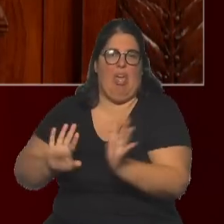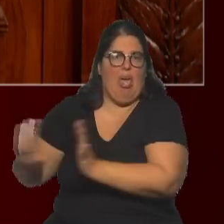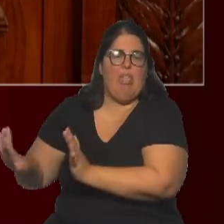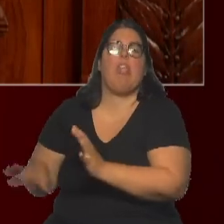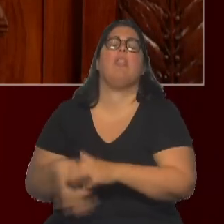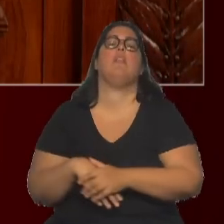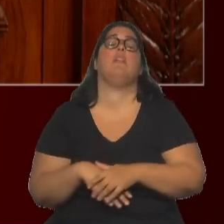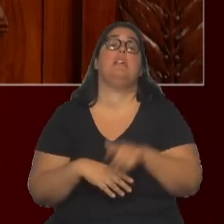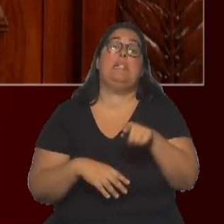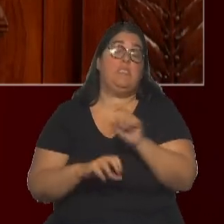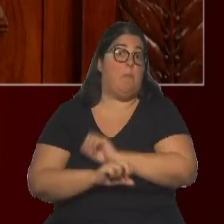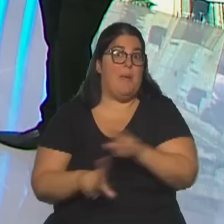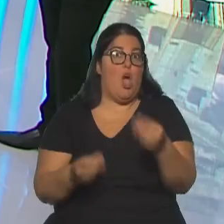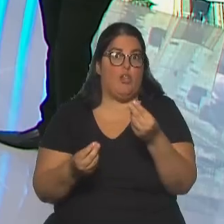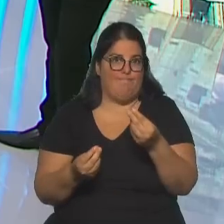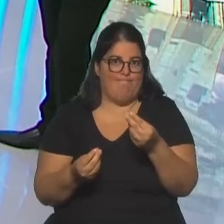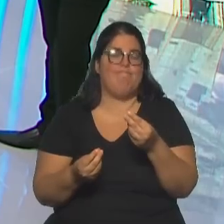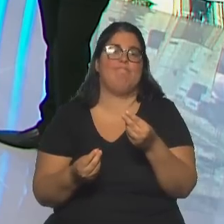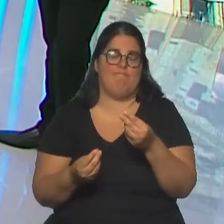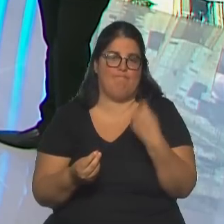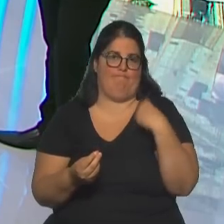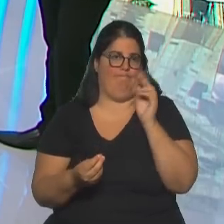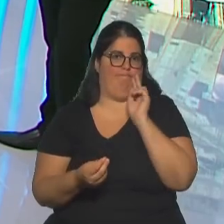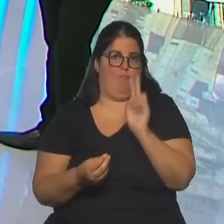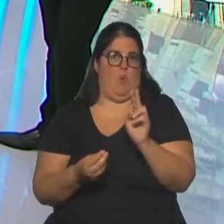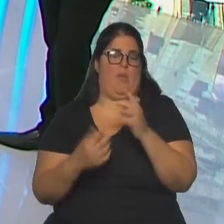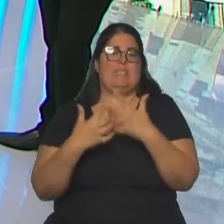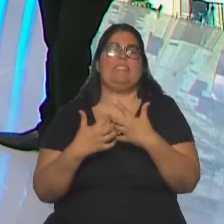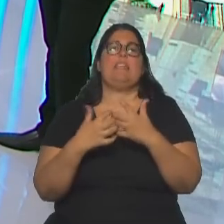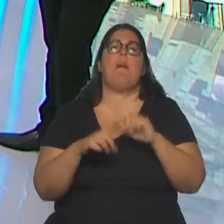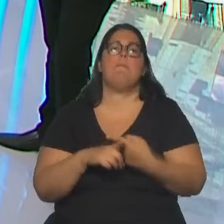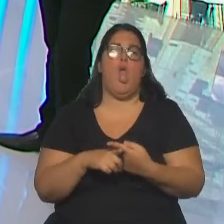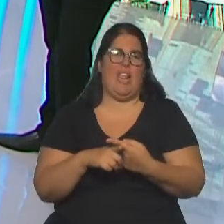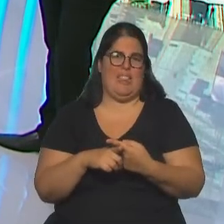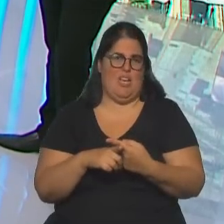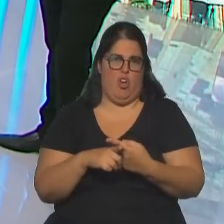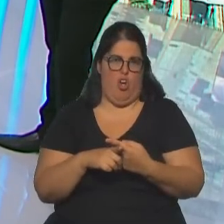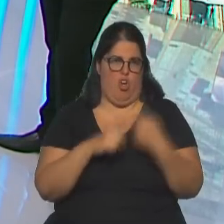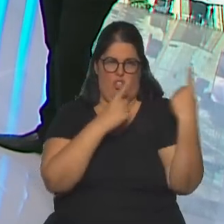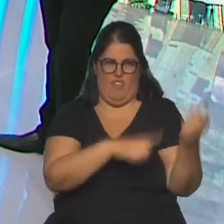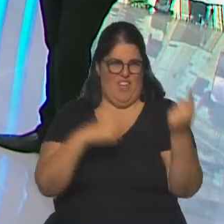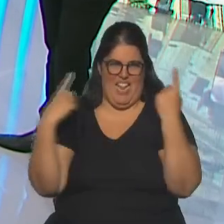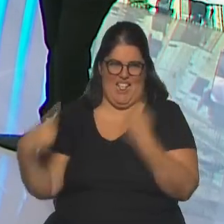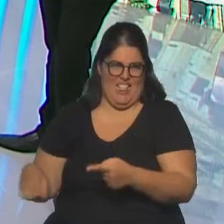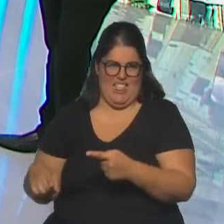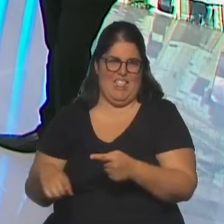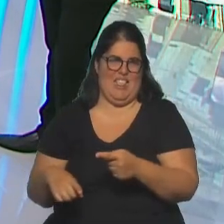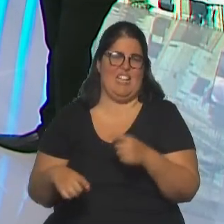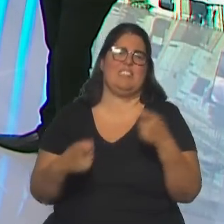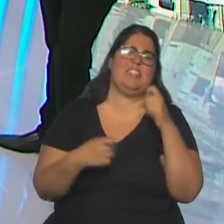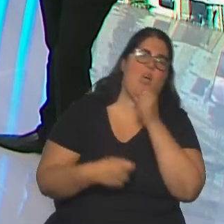se empeora a la luz de la vigencia de sistemas políticos totalmente distintos en